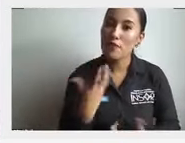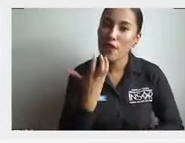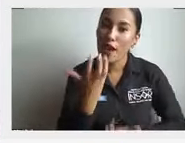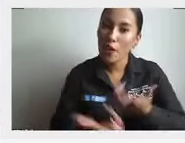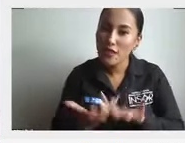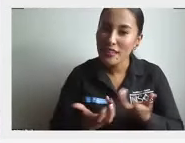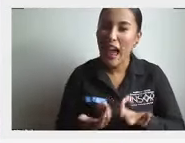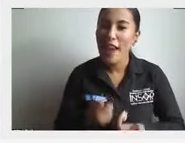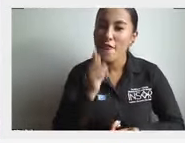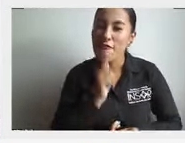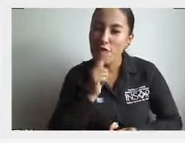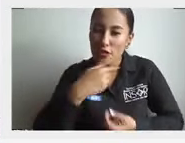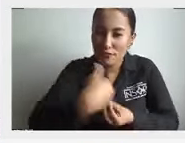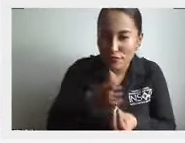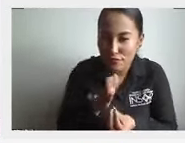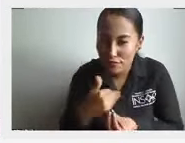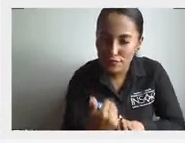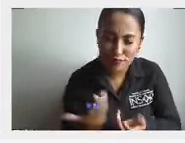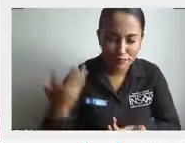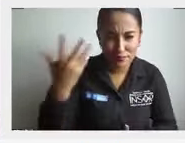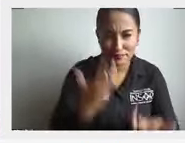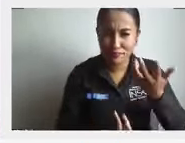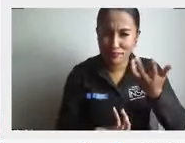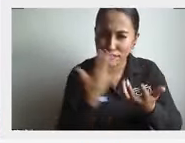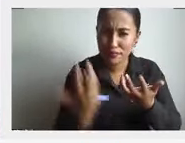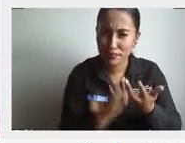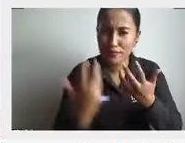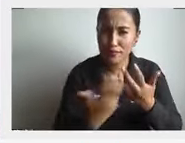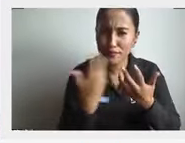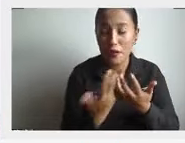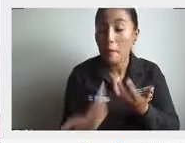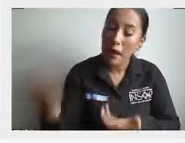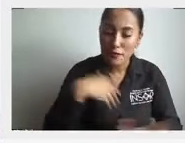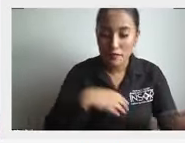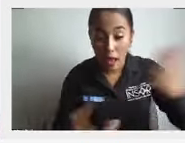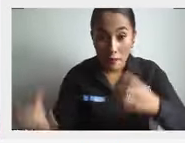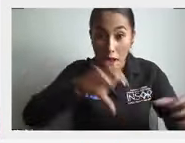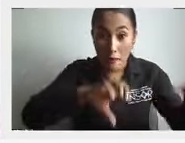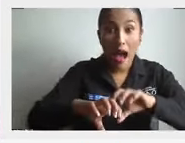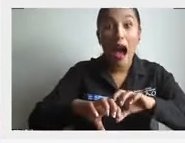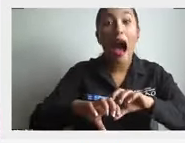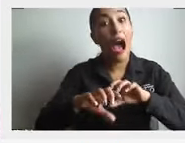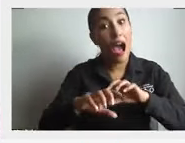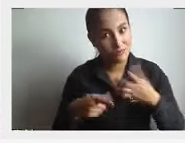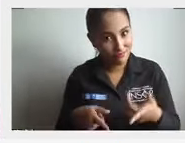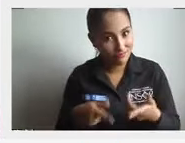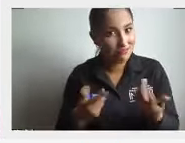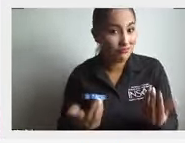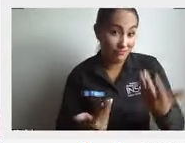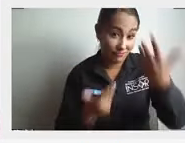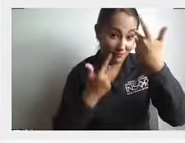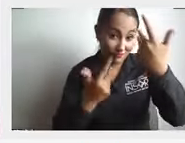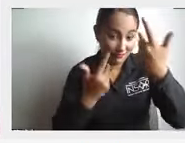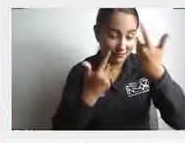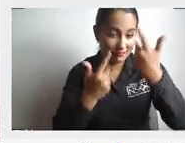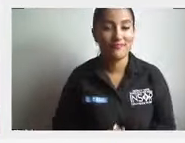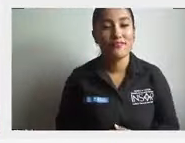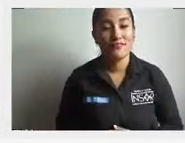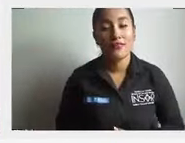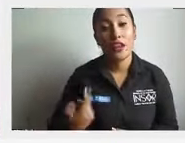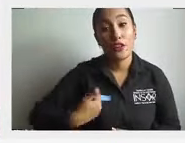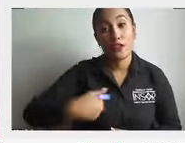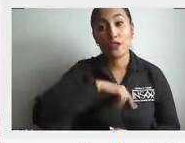son aprendizajes, es vocabulario, es todo lo que podemos hacer. Nosotros también creemos mucho en que las